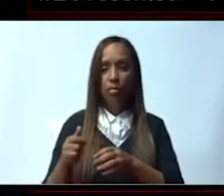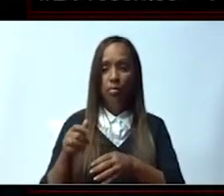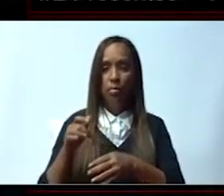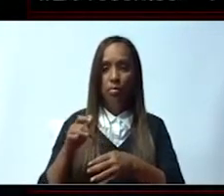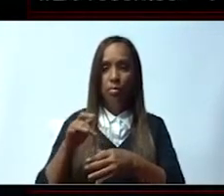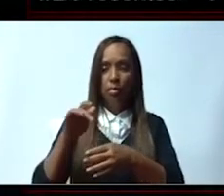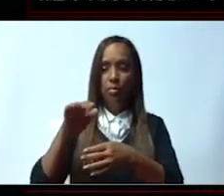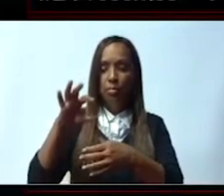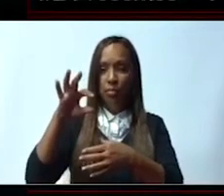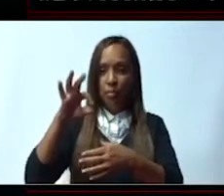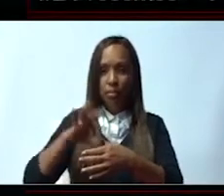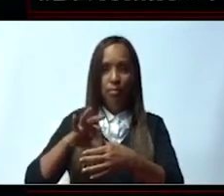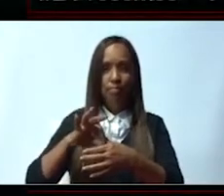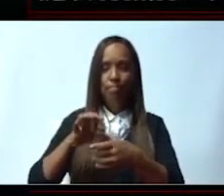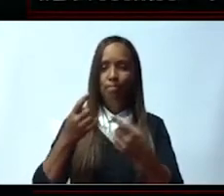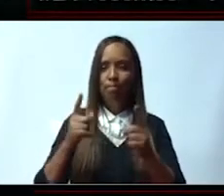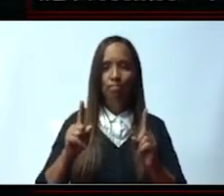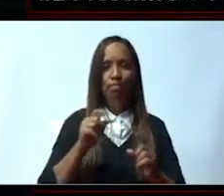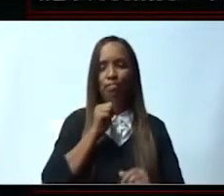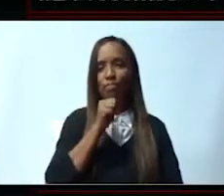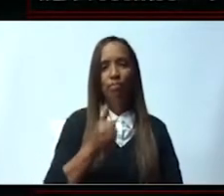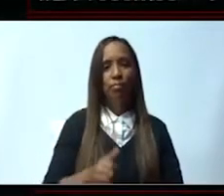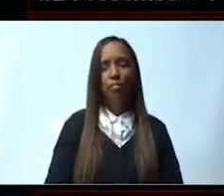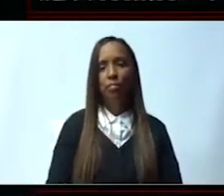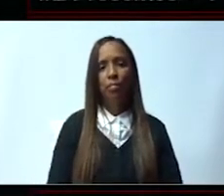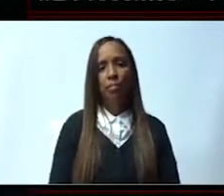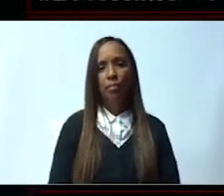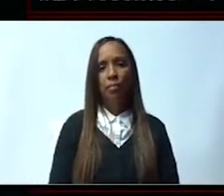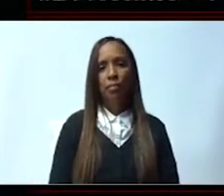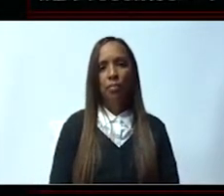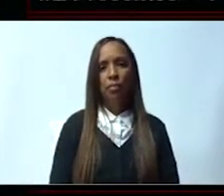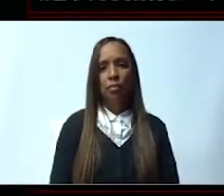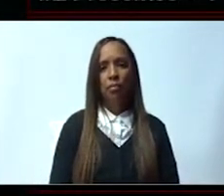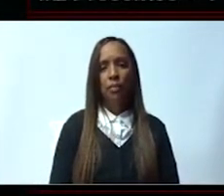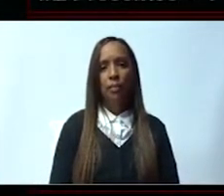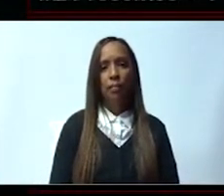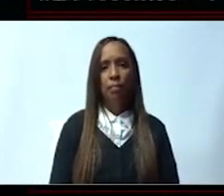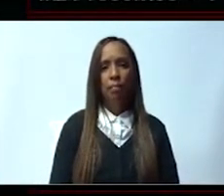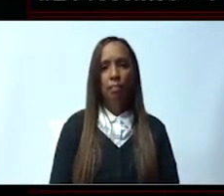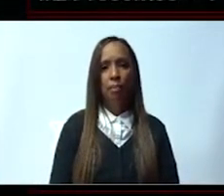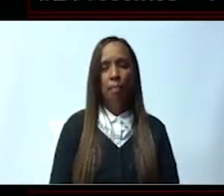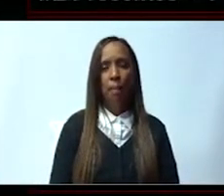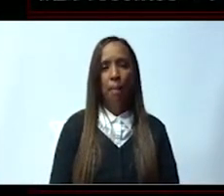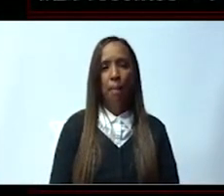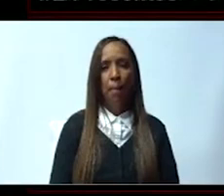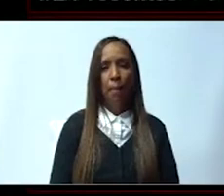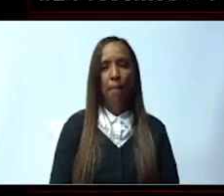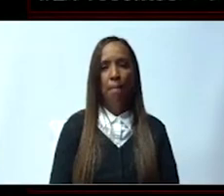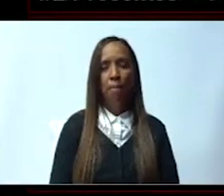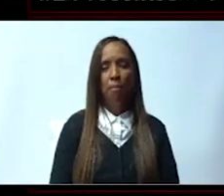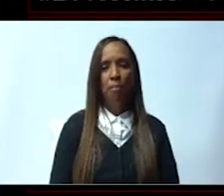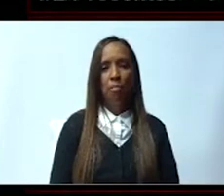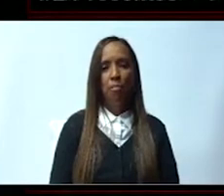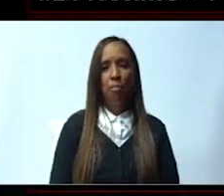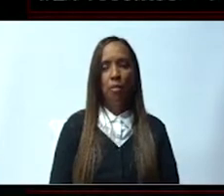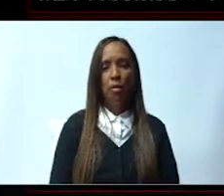Yo voy a... yo creo... Vamos a dejarlo, señores, porque así no se puede.